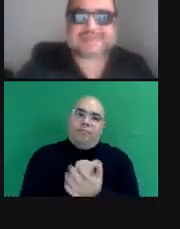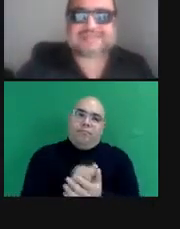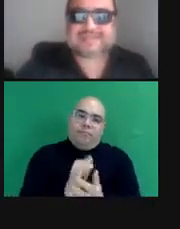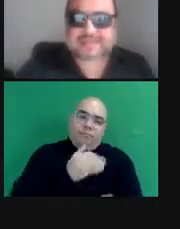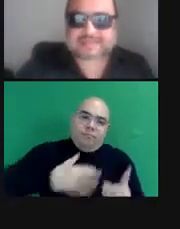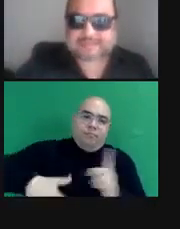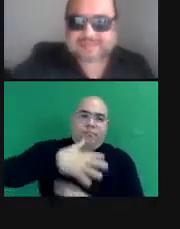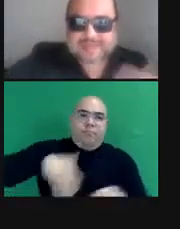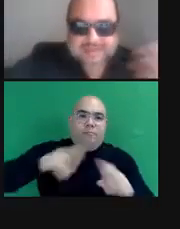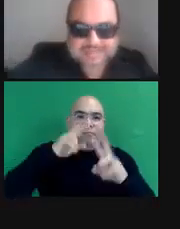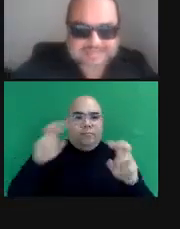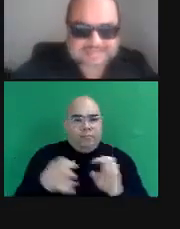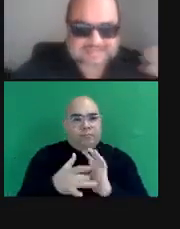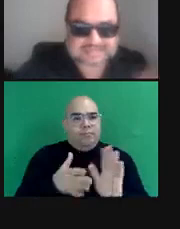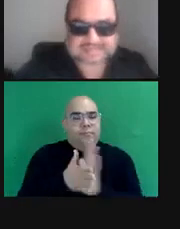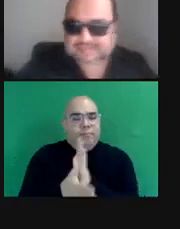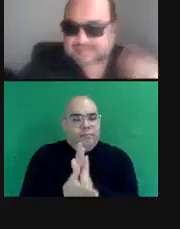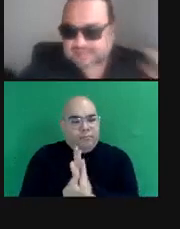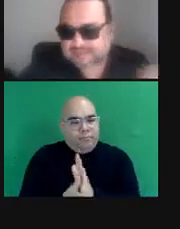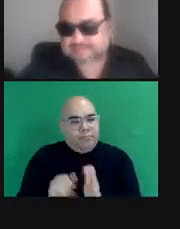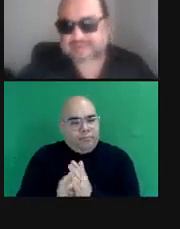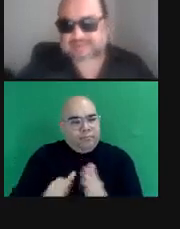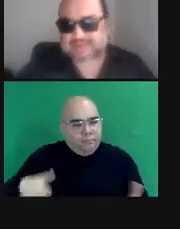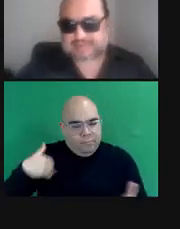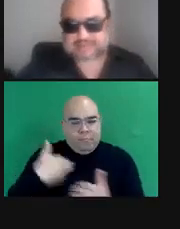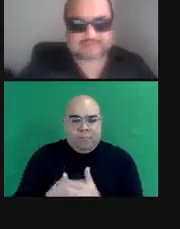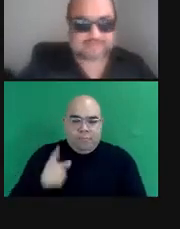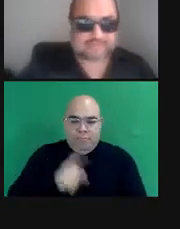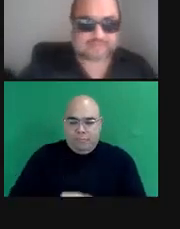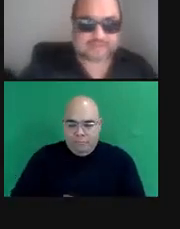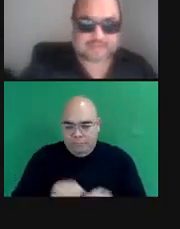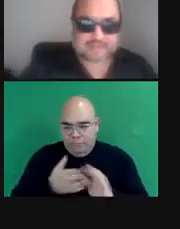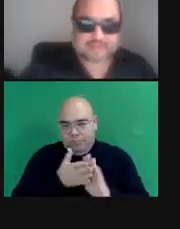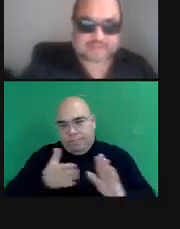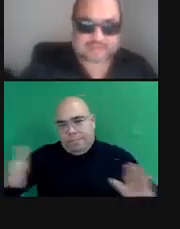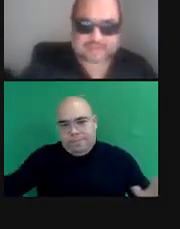la perennidad que piden esas instancias verticales?